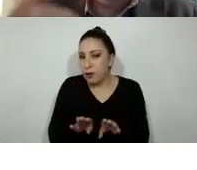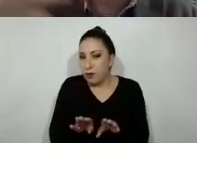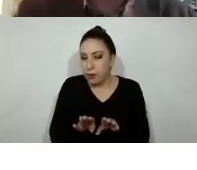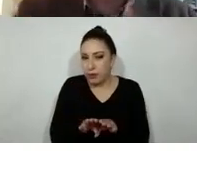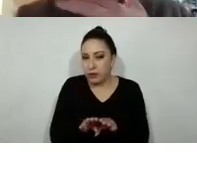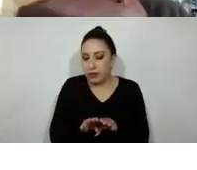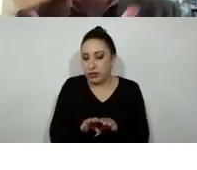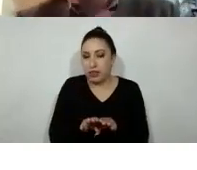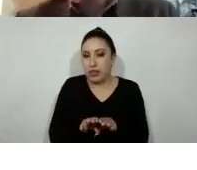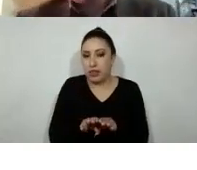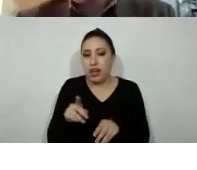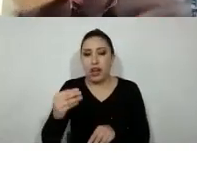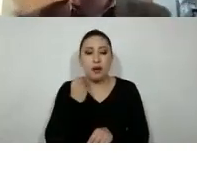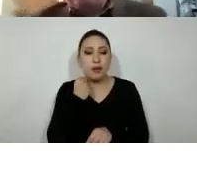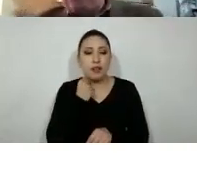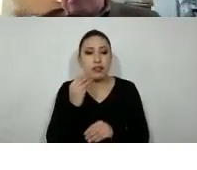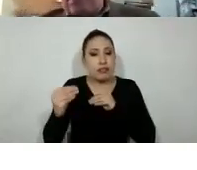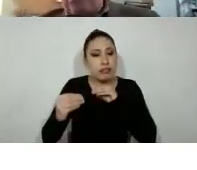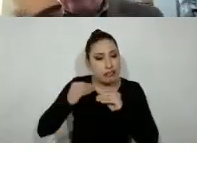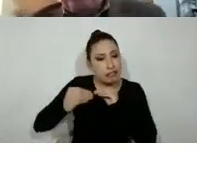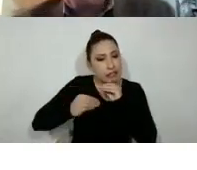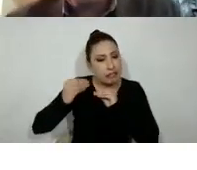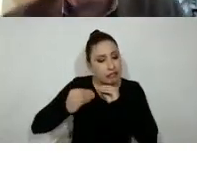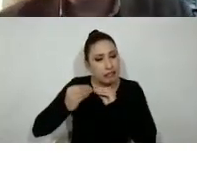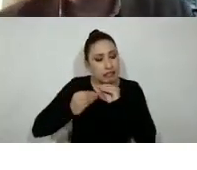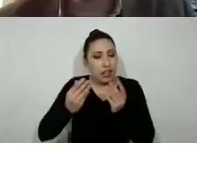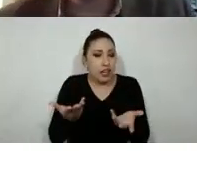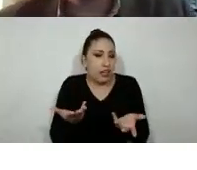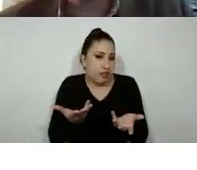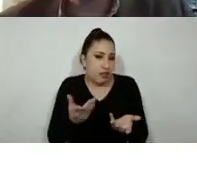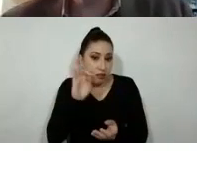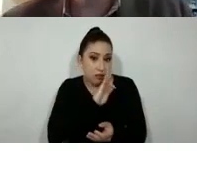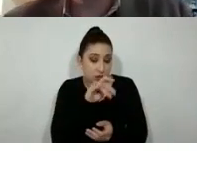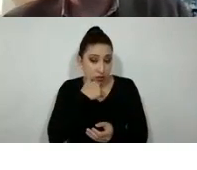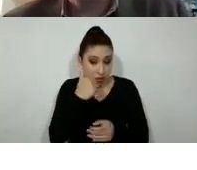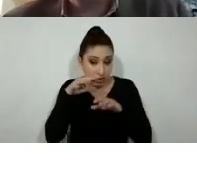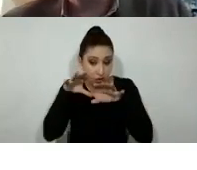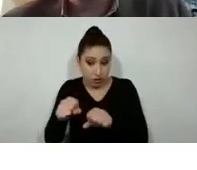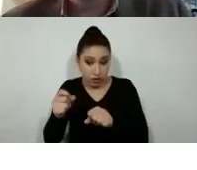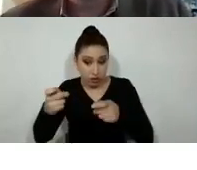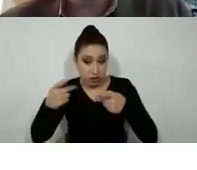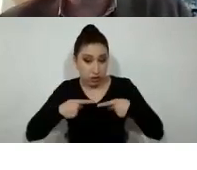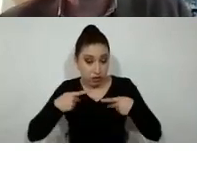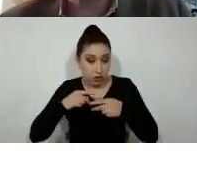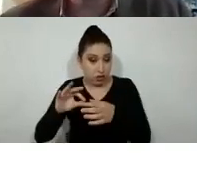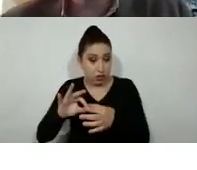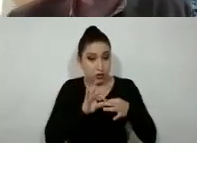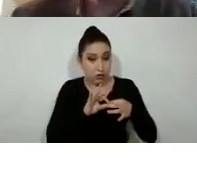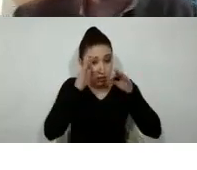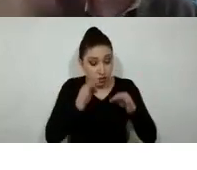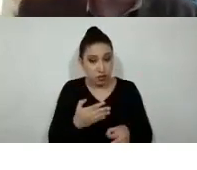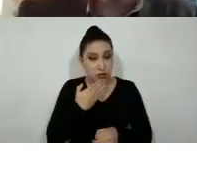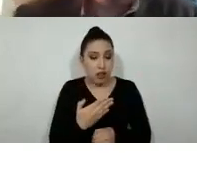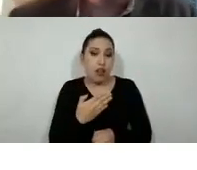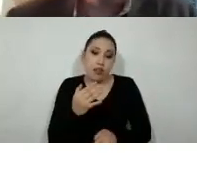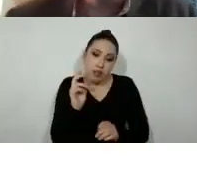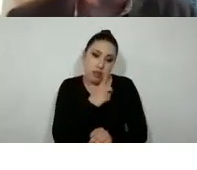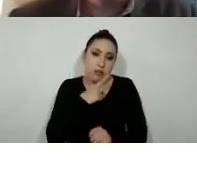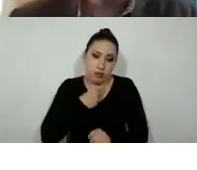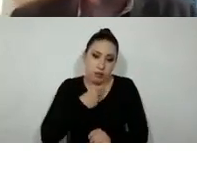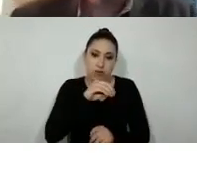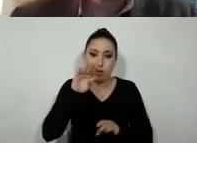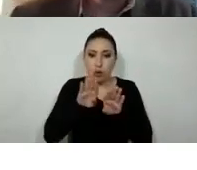Y los abogados discuten un poco, bueno, es que es para que para que el juez de control vaya a aceptar las circunstancias, para que el fiscal